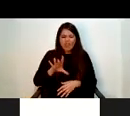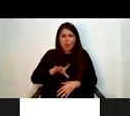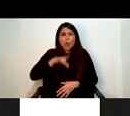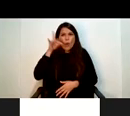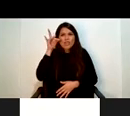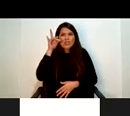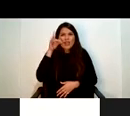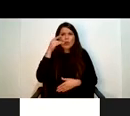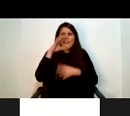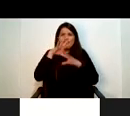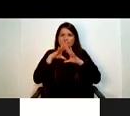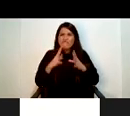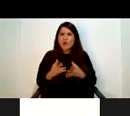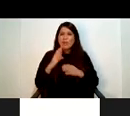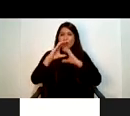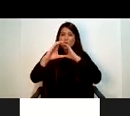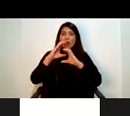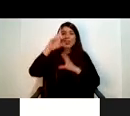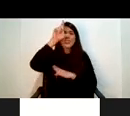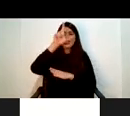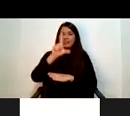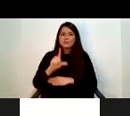las conductas problemáticas disminuyen.